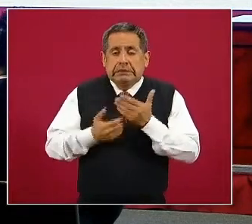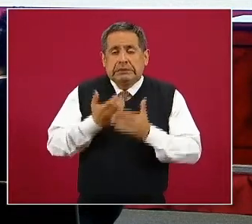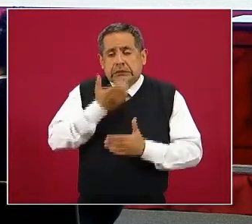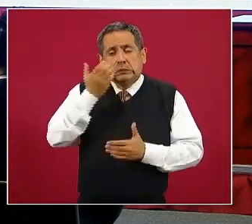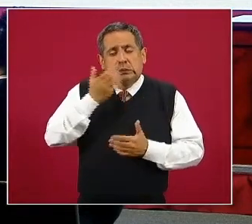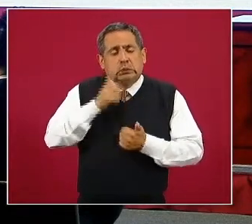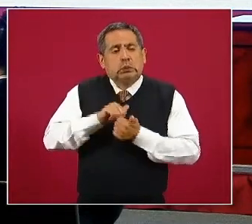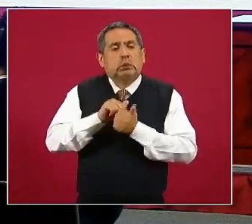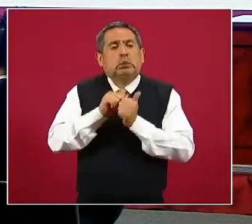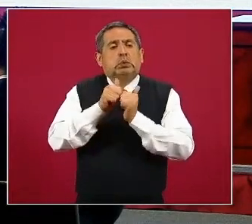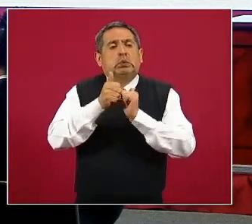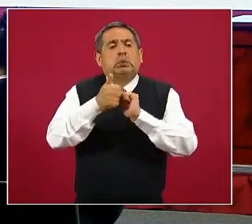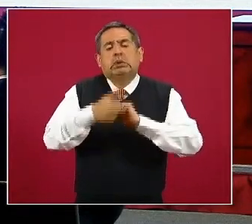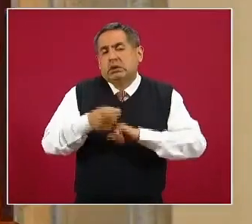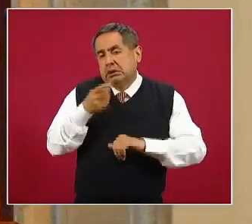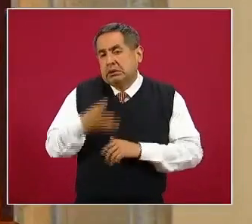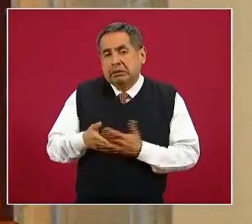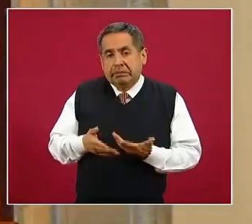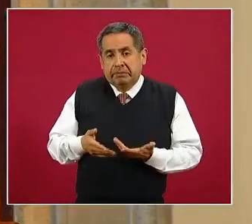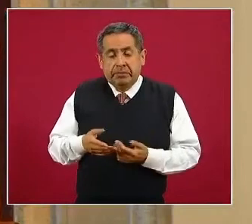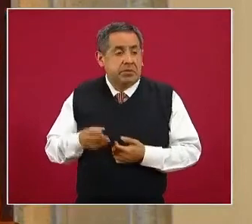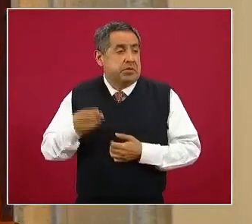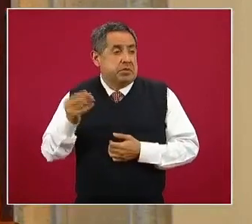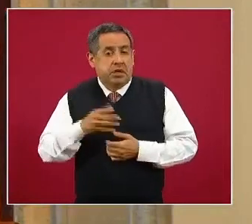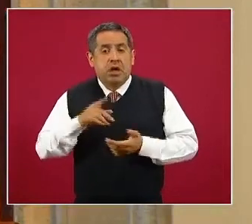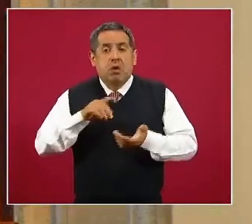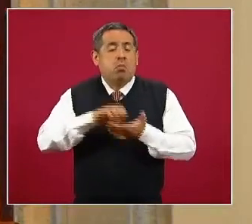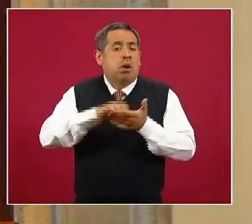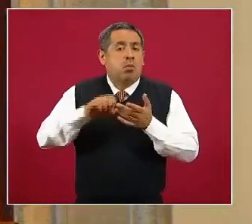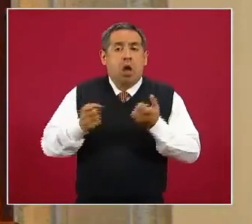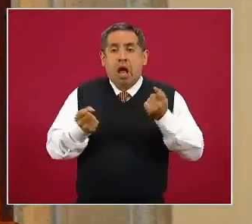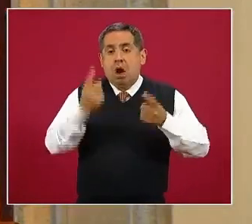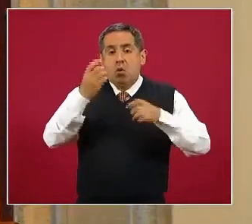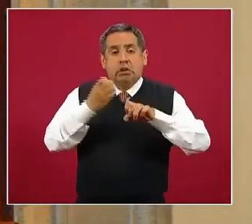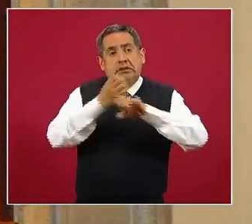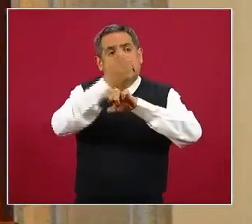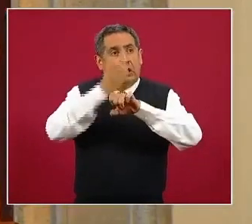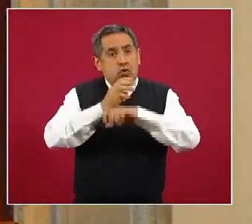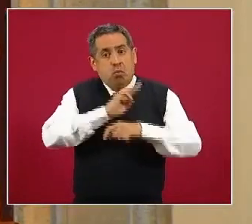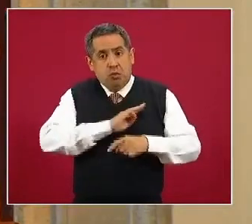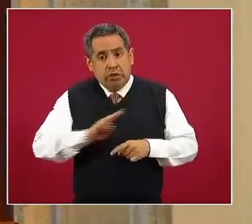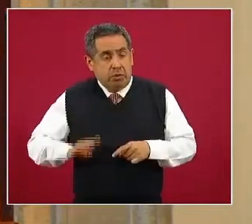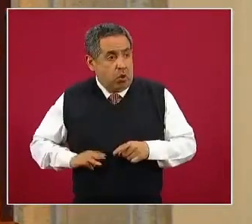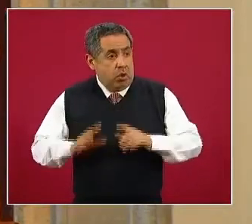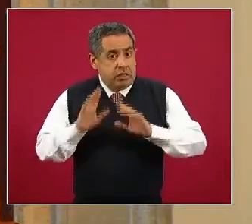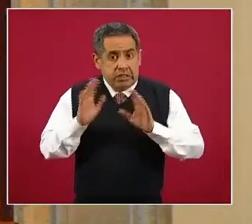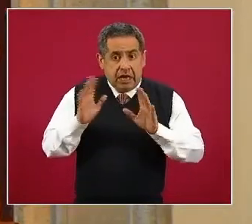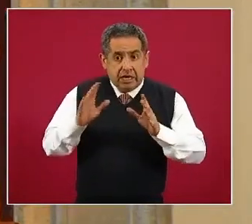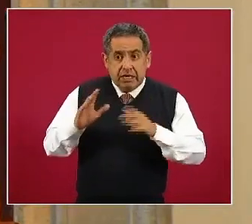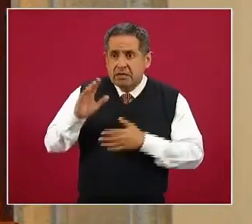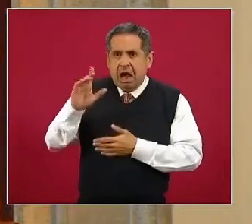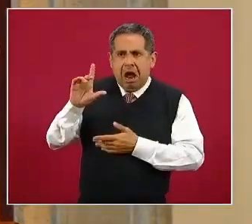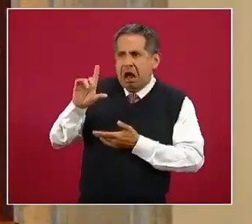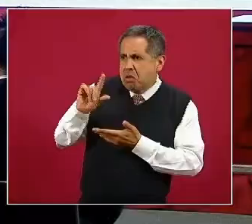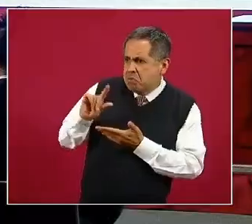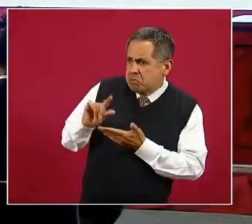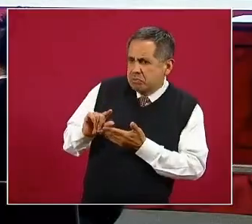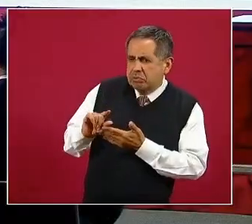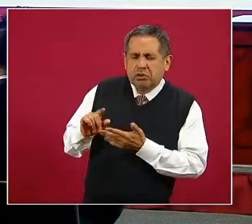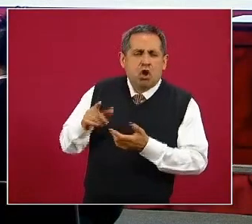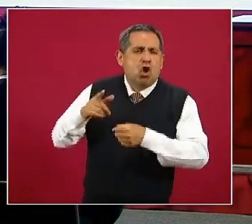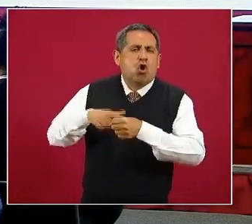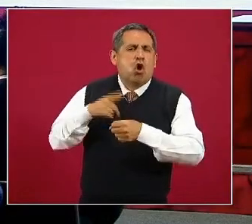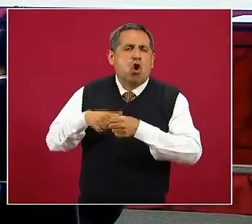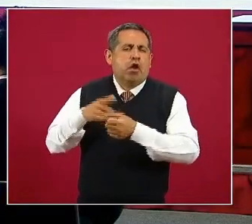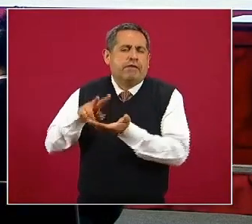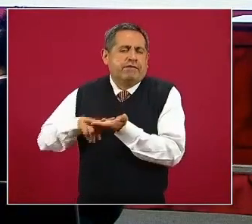nos encontremos. Inclusive, cuando algunas entidades federativas o municipios lleguen a un nivel de riesgo bajo, es decir, el nivel o el